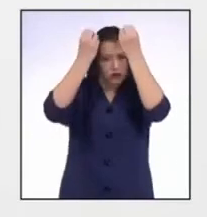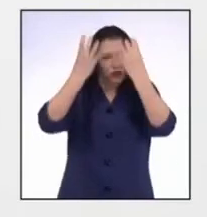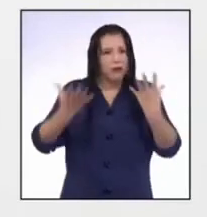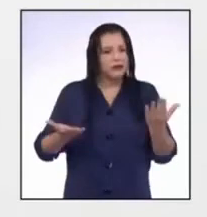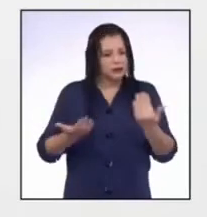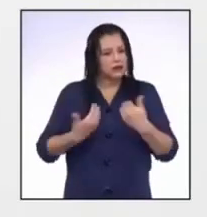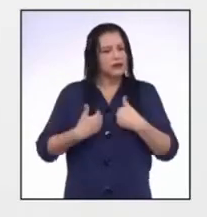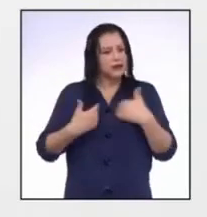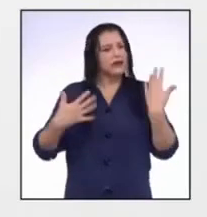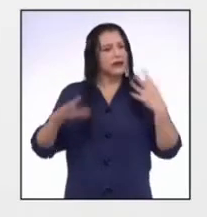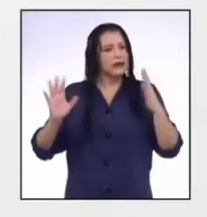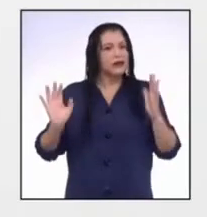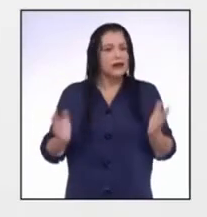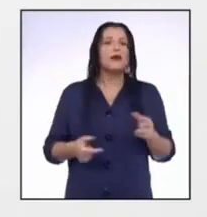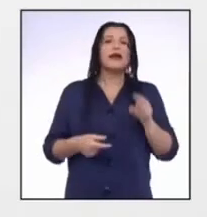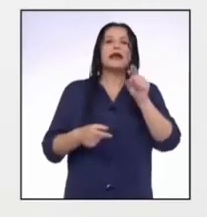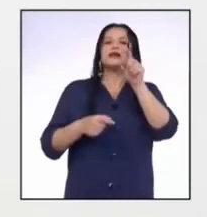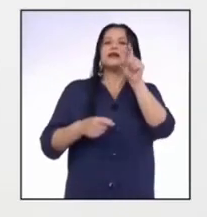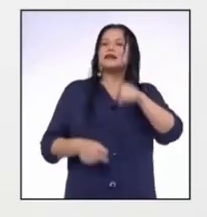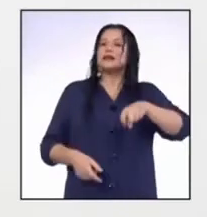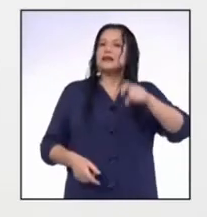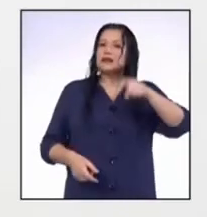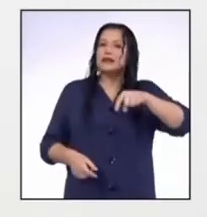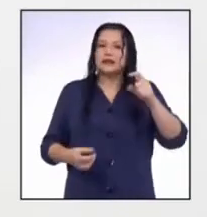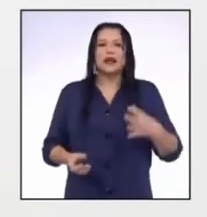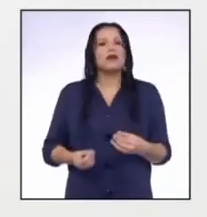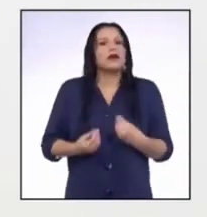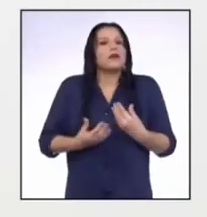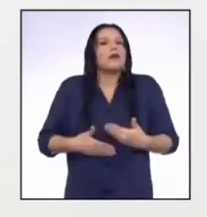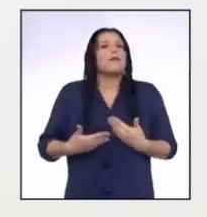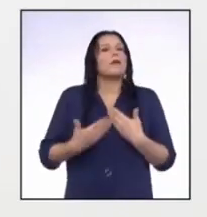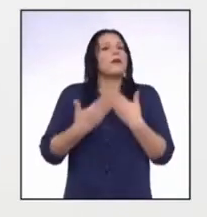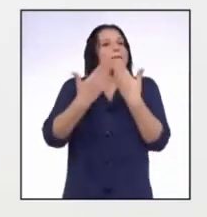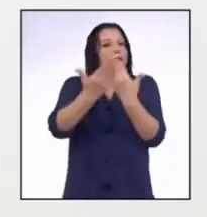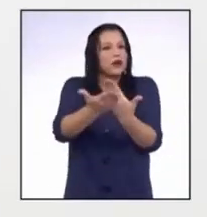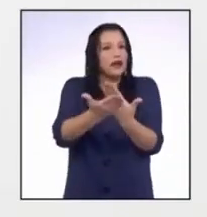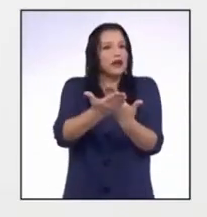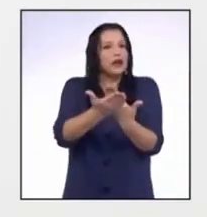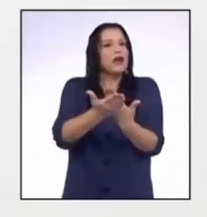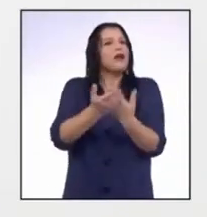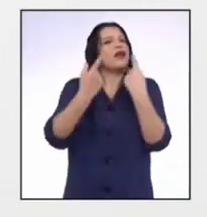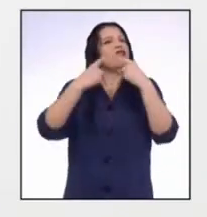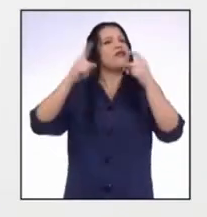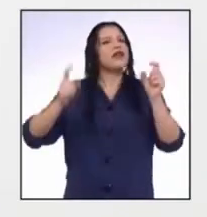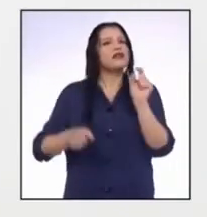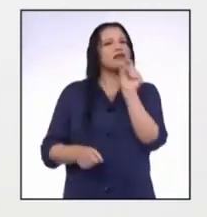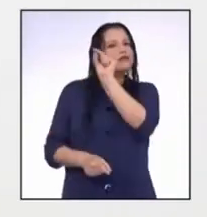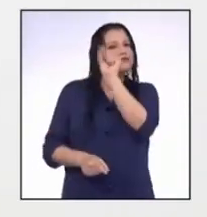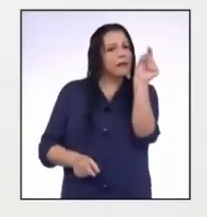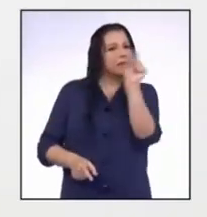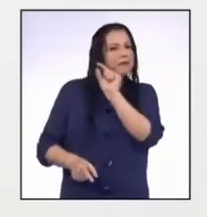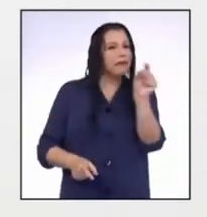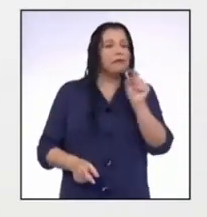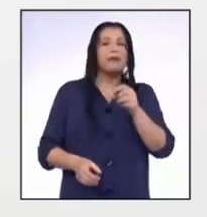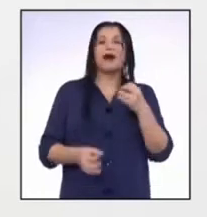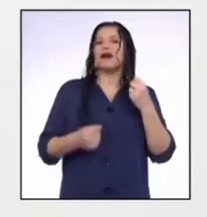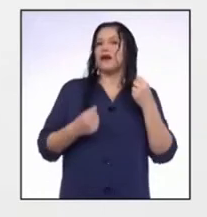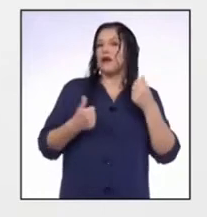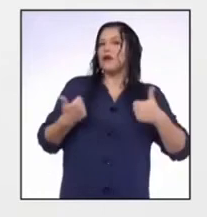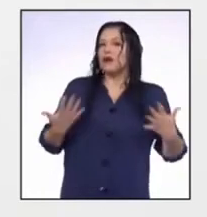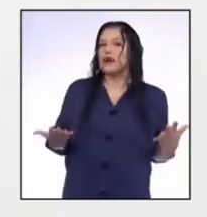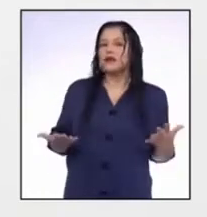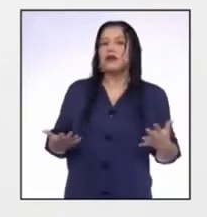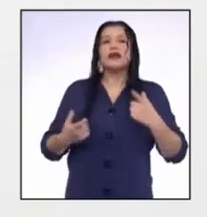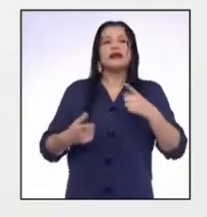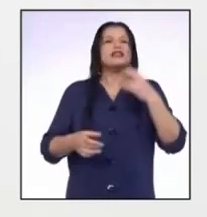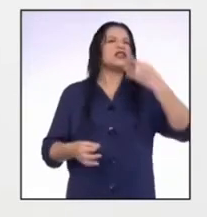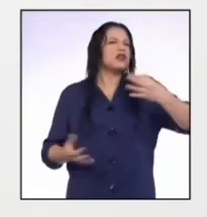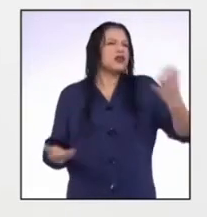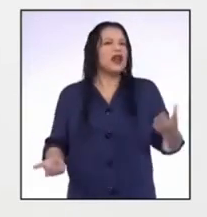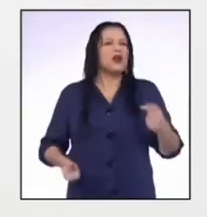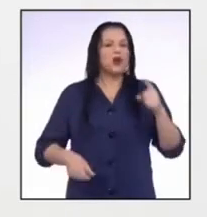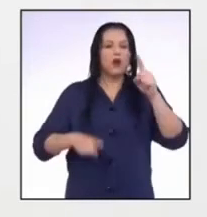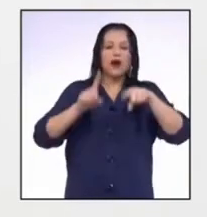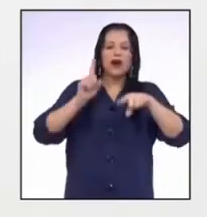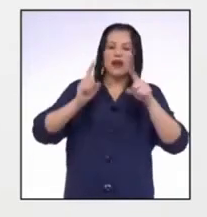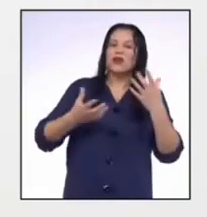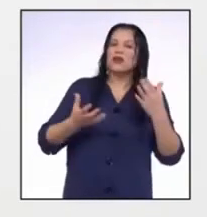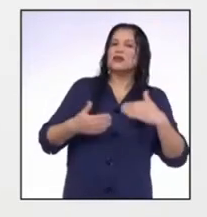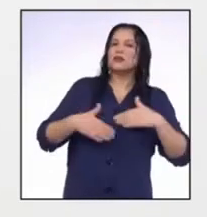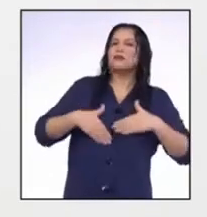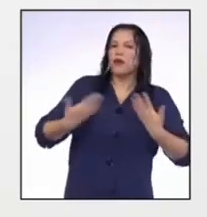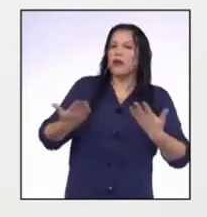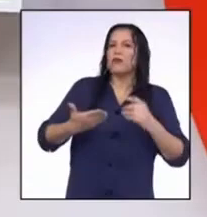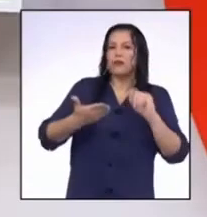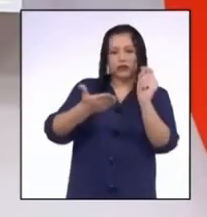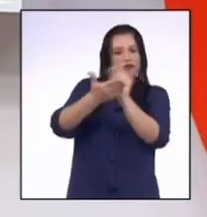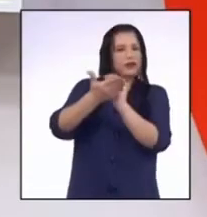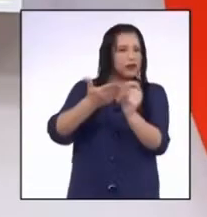información que tenemos, es necesario que propongamos una cantidad de párrafos adecuada, siendo reales con aquello que sí